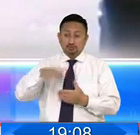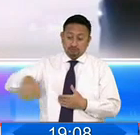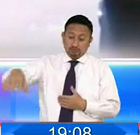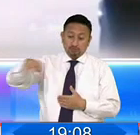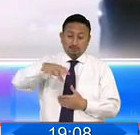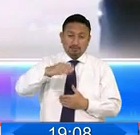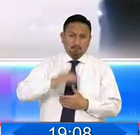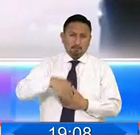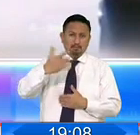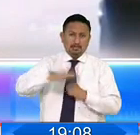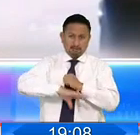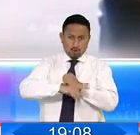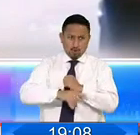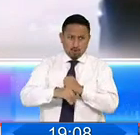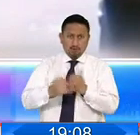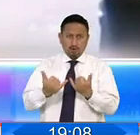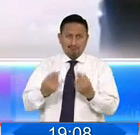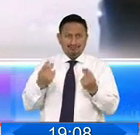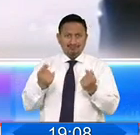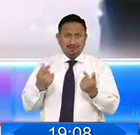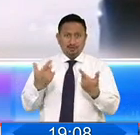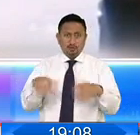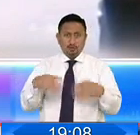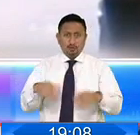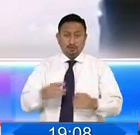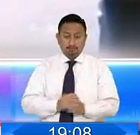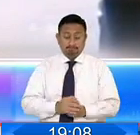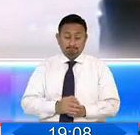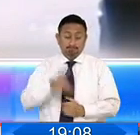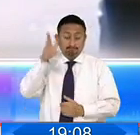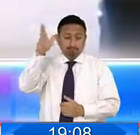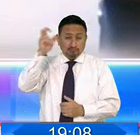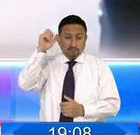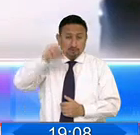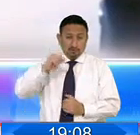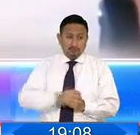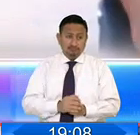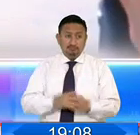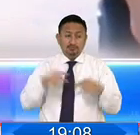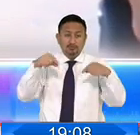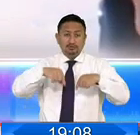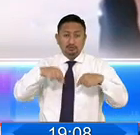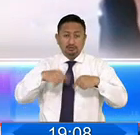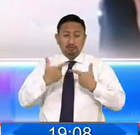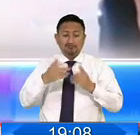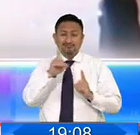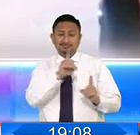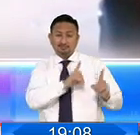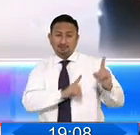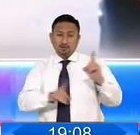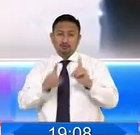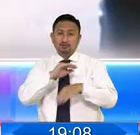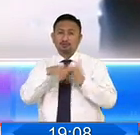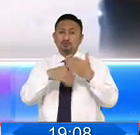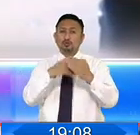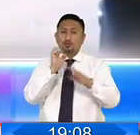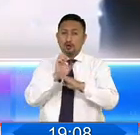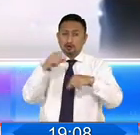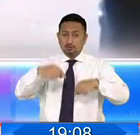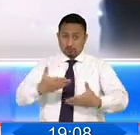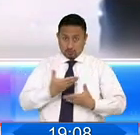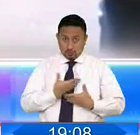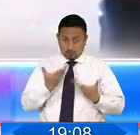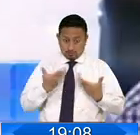ha aumentado mucho más rápido. Por lo tanto, creemos que hay que hacer todo un diagnóstico a nivel del país. En el caso nuestro,